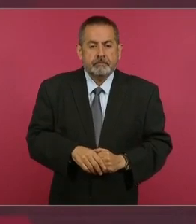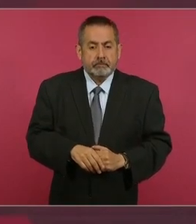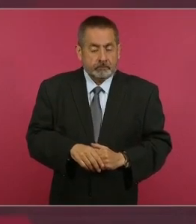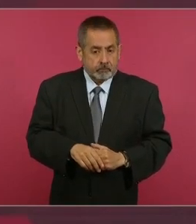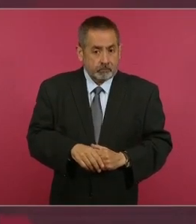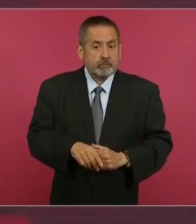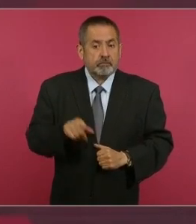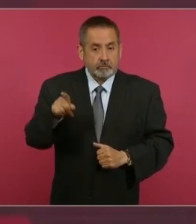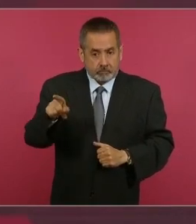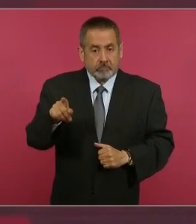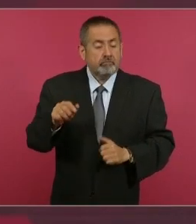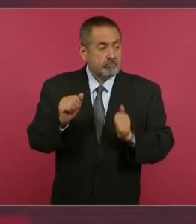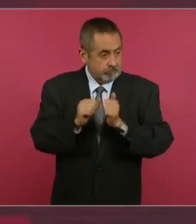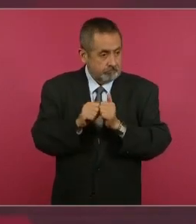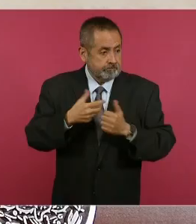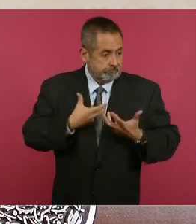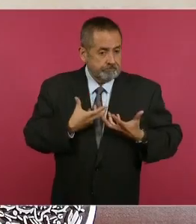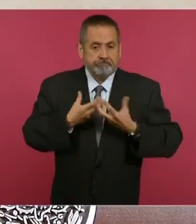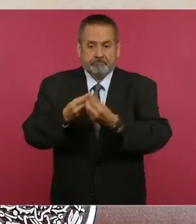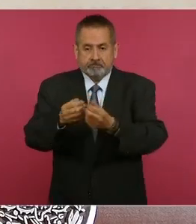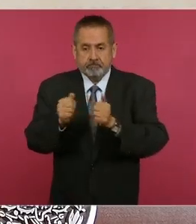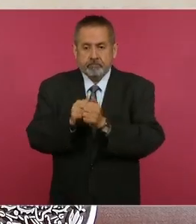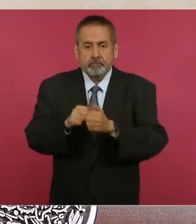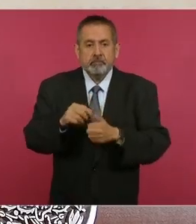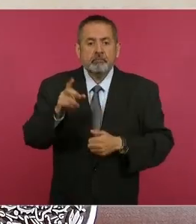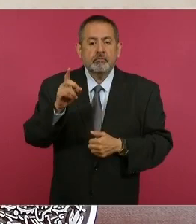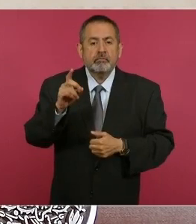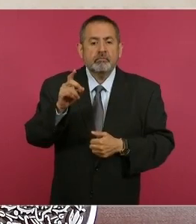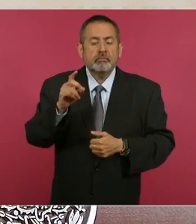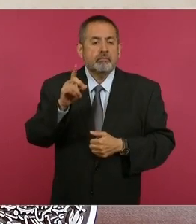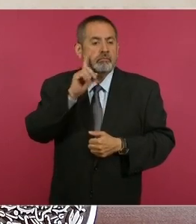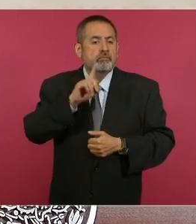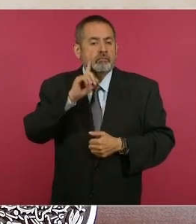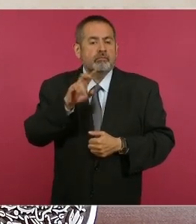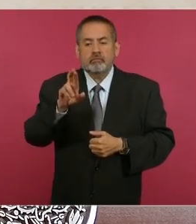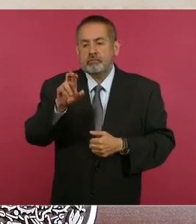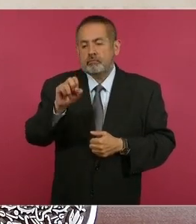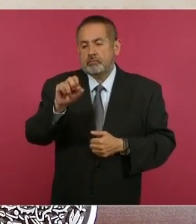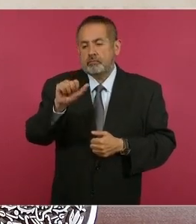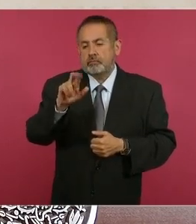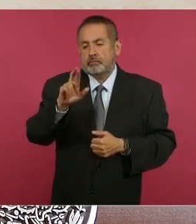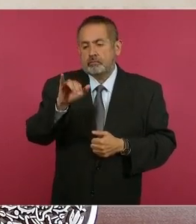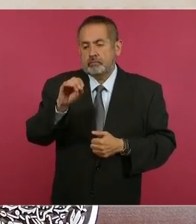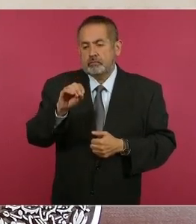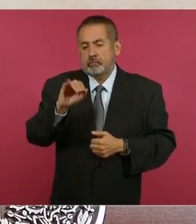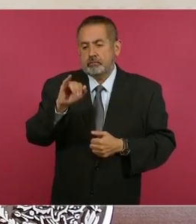fue con nosotros doña Rosario de Ibarra,